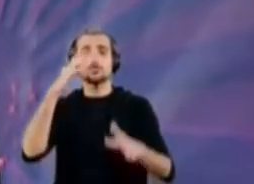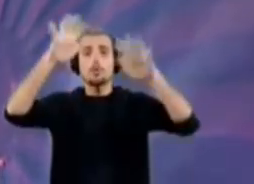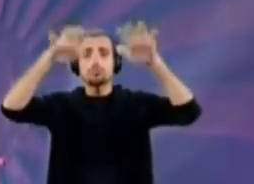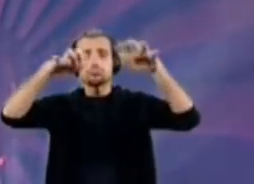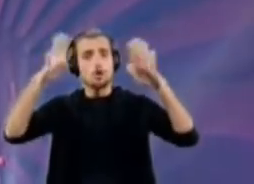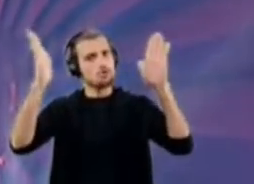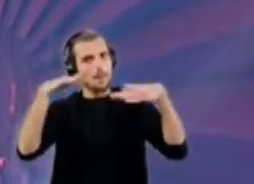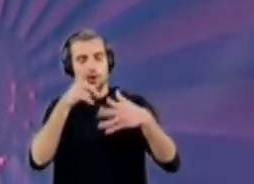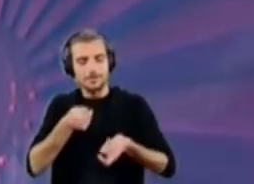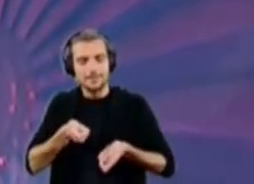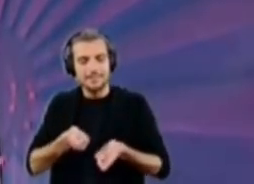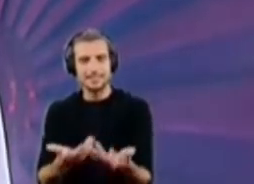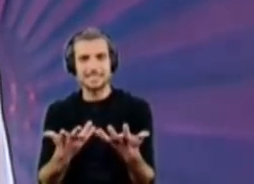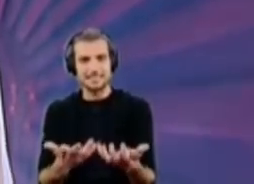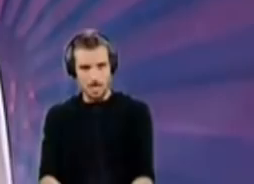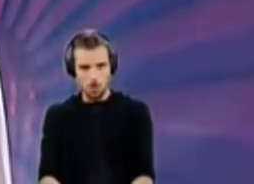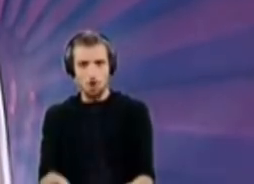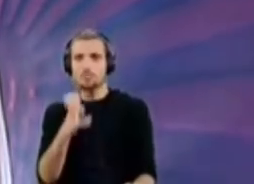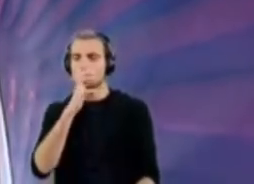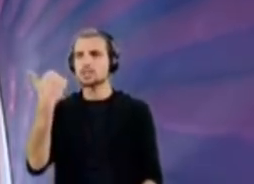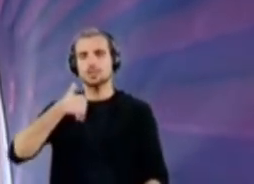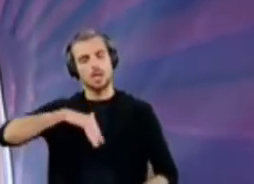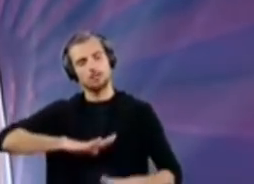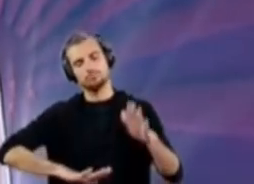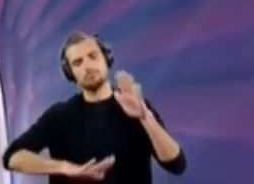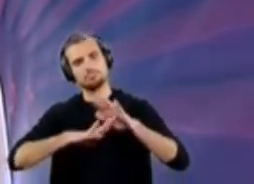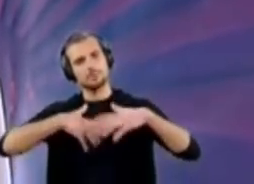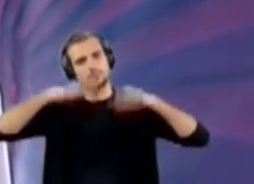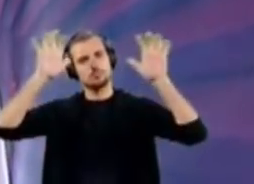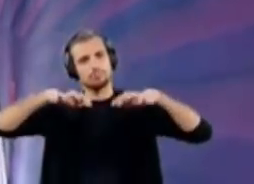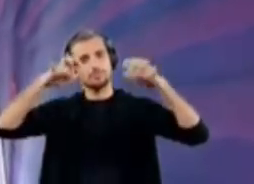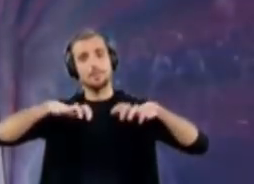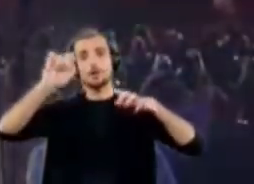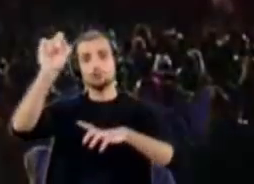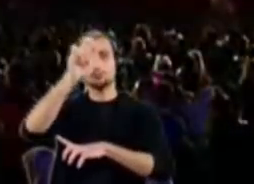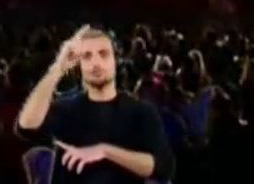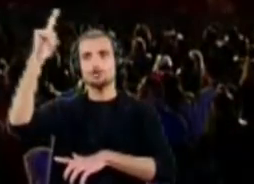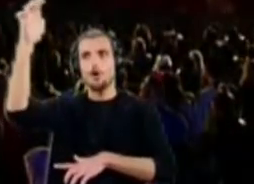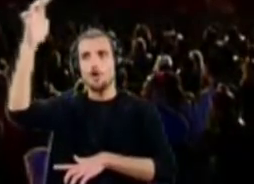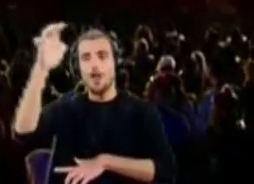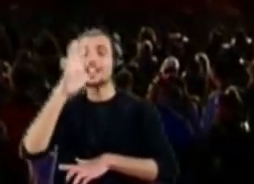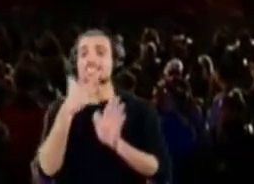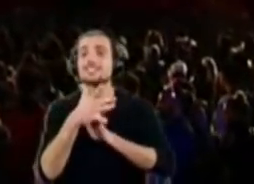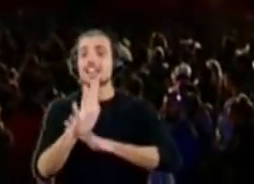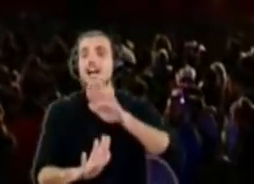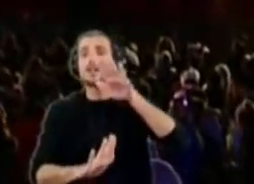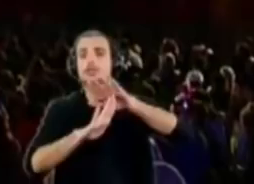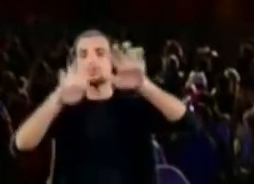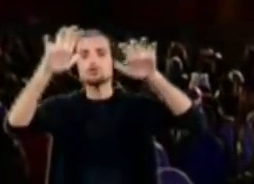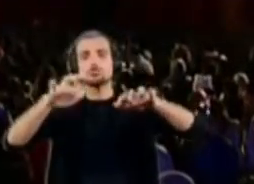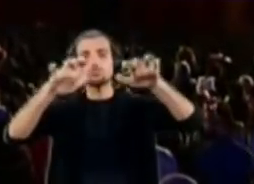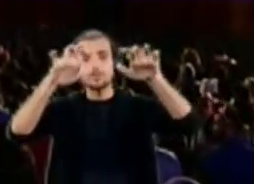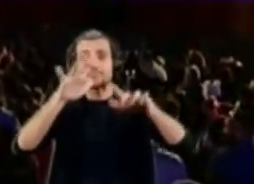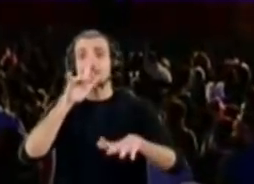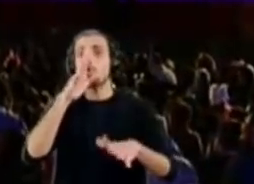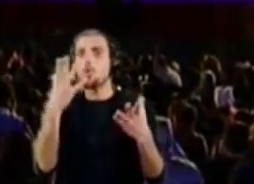que llevamos la lluvia, el sol. Se disfrazó de lluvia en los últimos días, pero nos ha dado una tregua. Estamos, porque hay humedad, aquí en